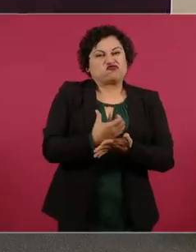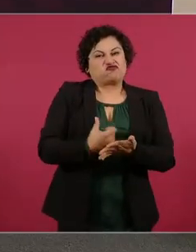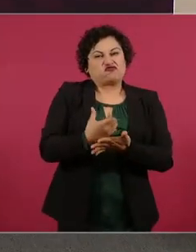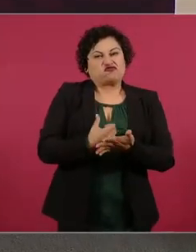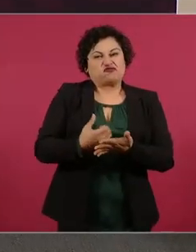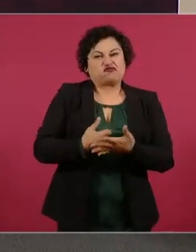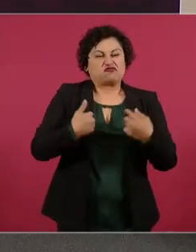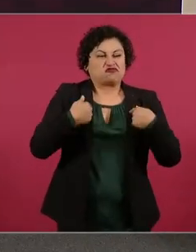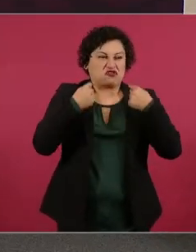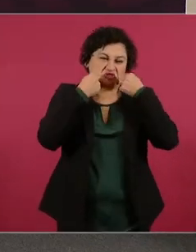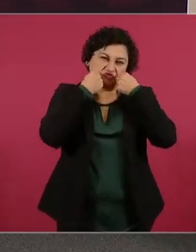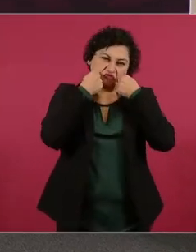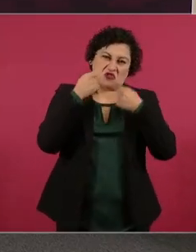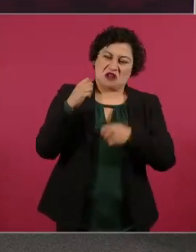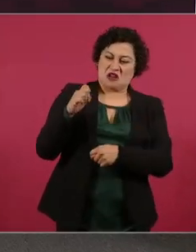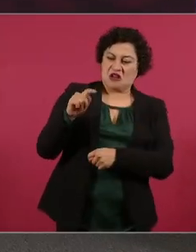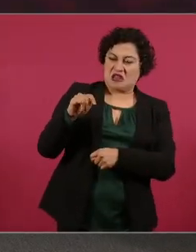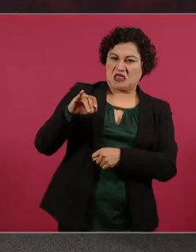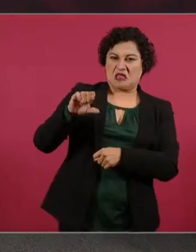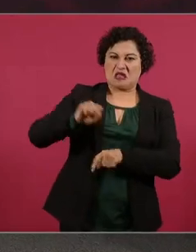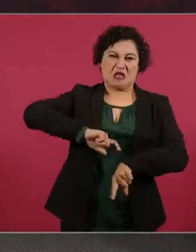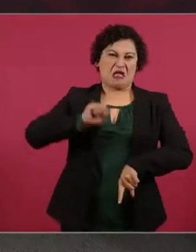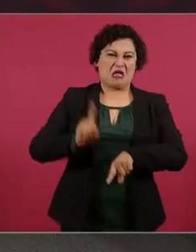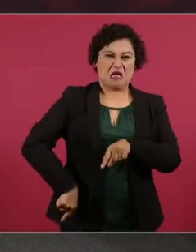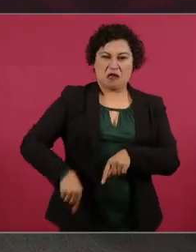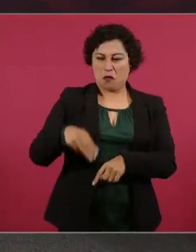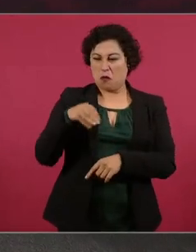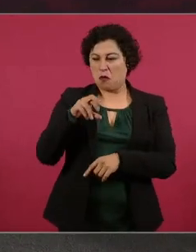escrúpulos morales de ninguna índole,